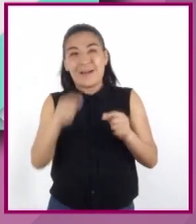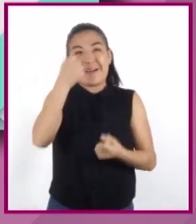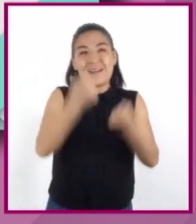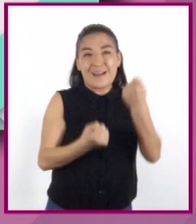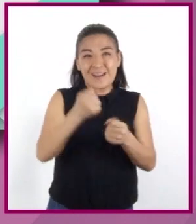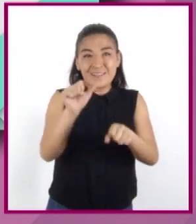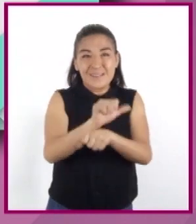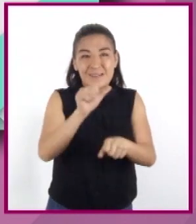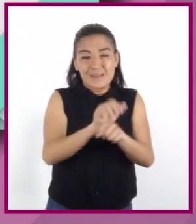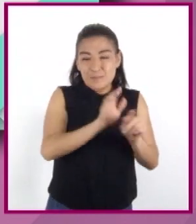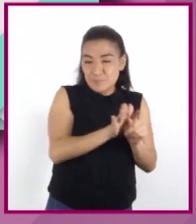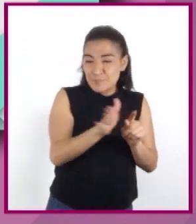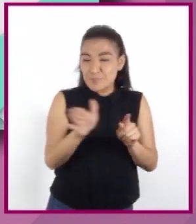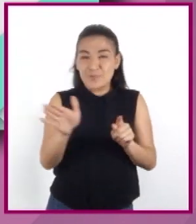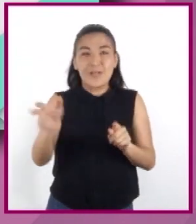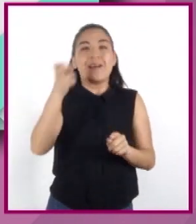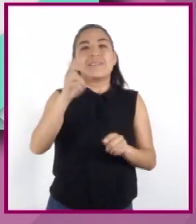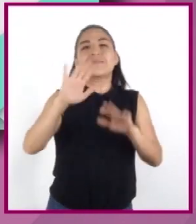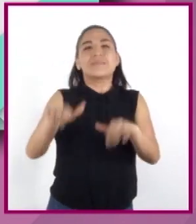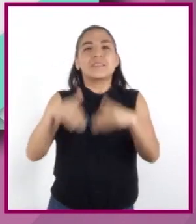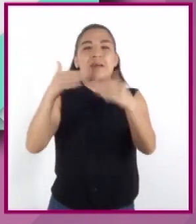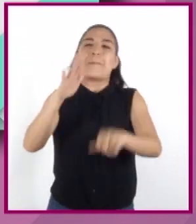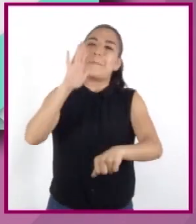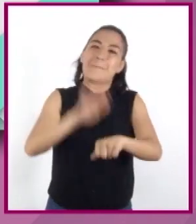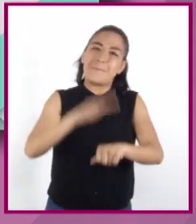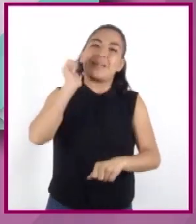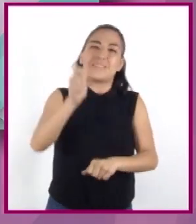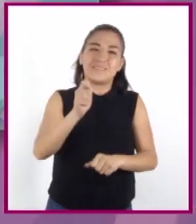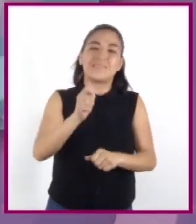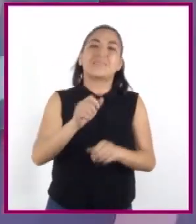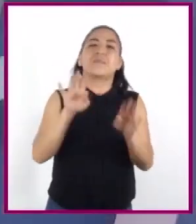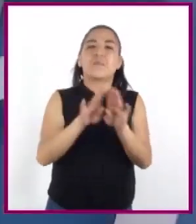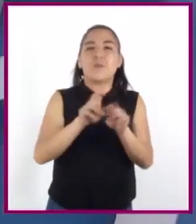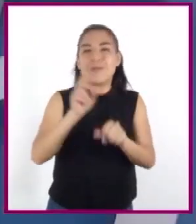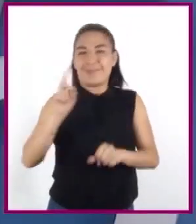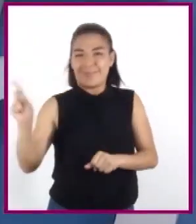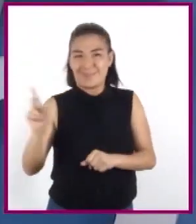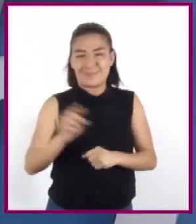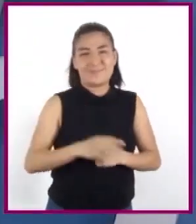su ubicación con respecto al origen será cada vez más a la derecha.